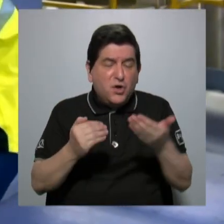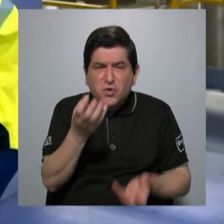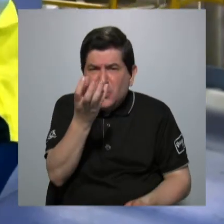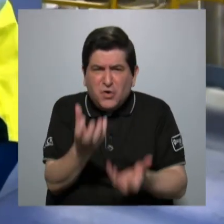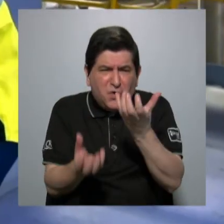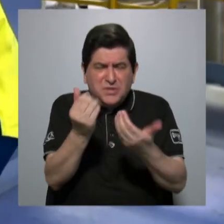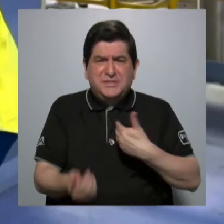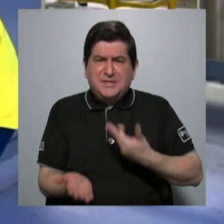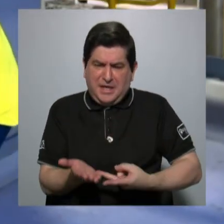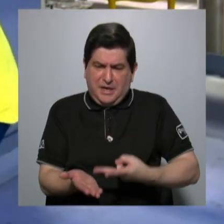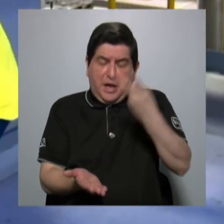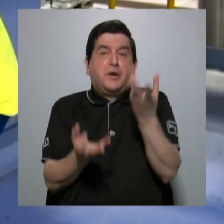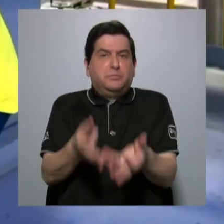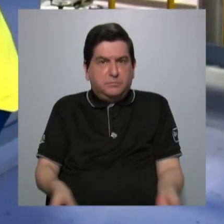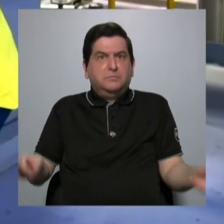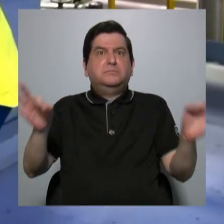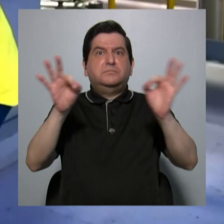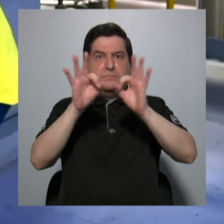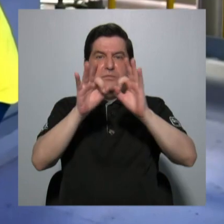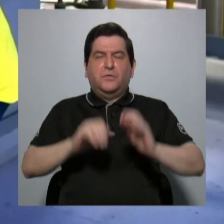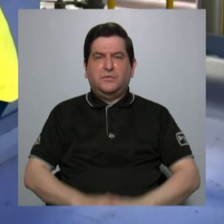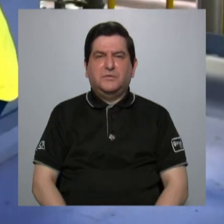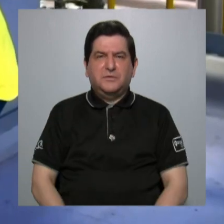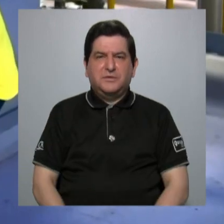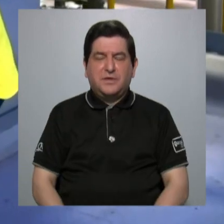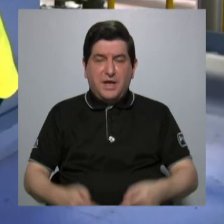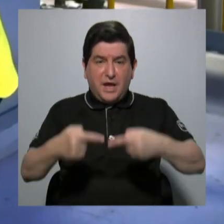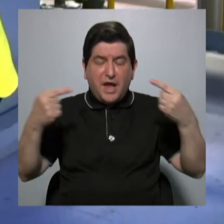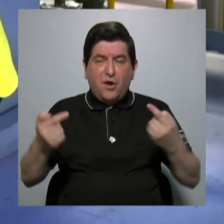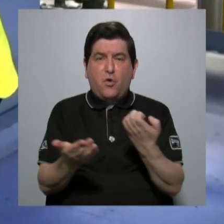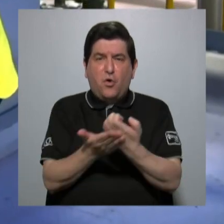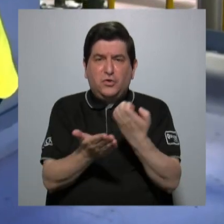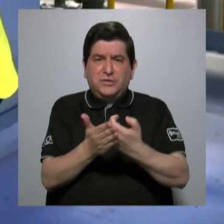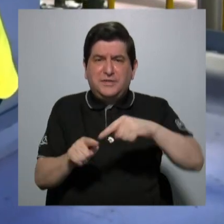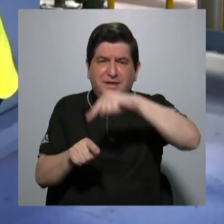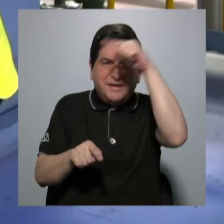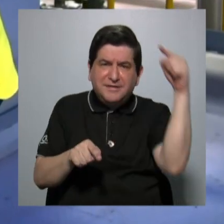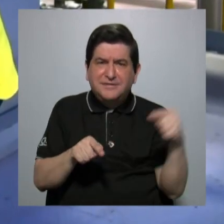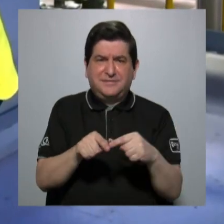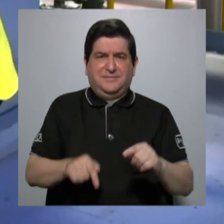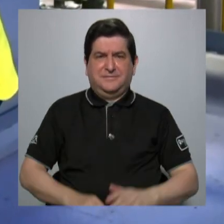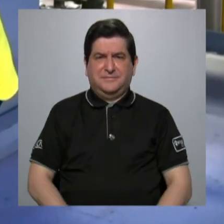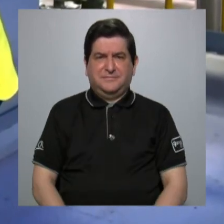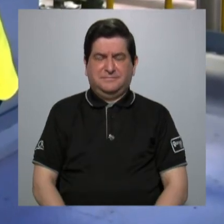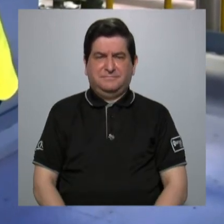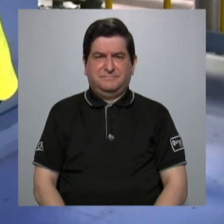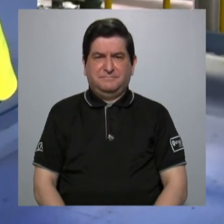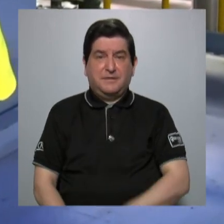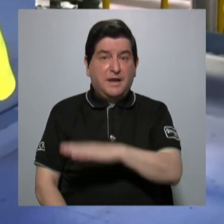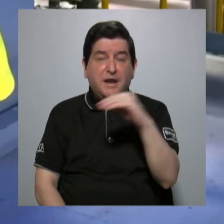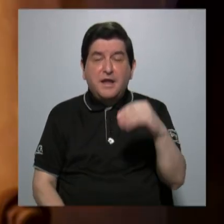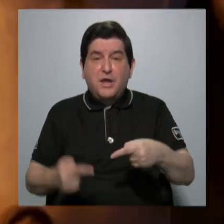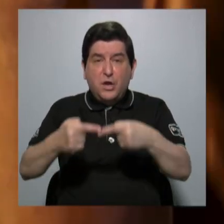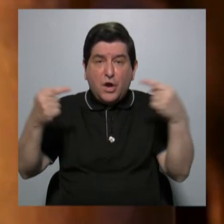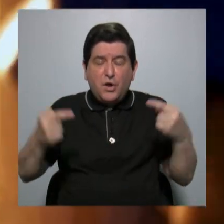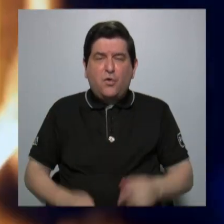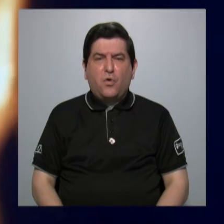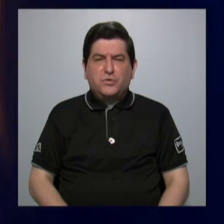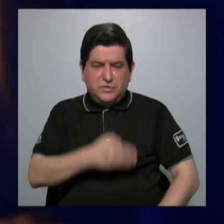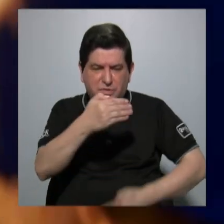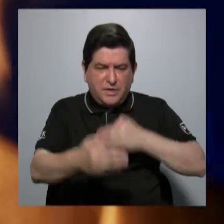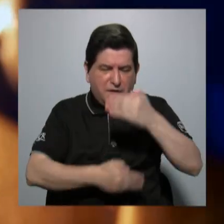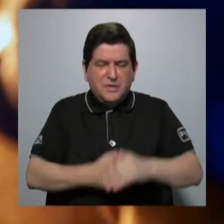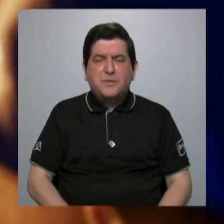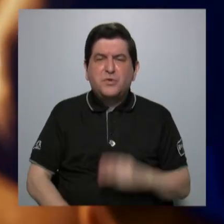cosas que tienen un valor muy significativo. Estamos en contra de la economía circular, en fin, y estamos en contra de las